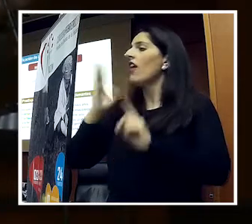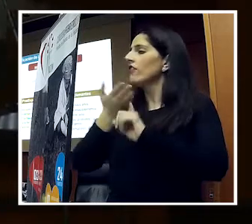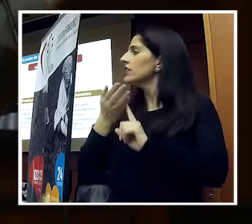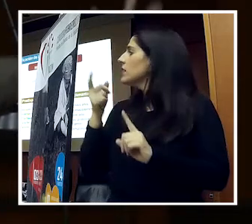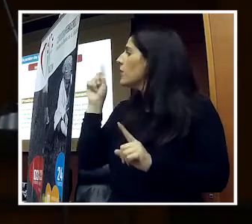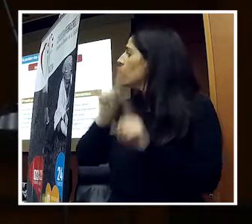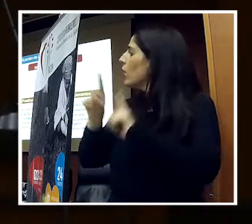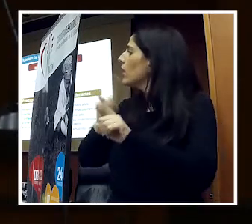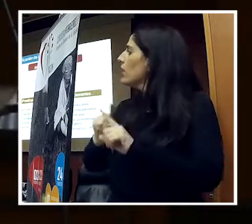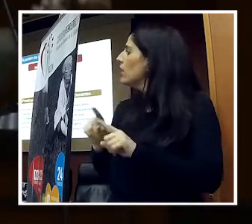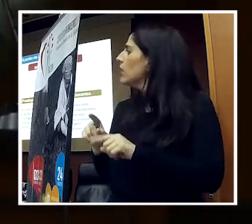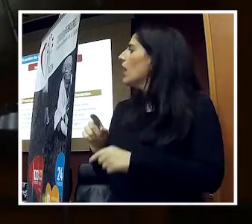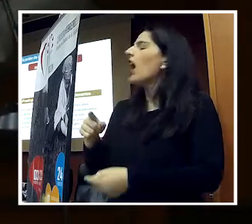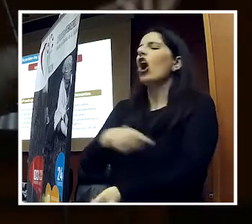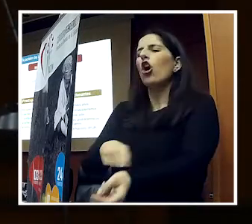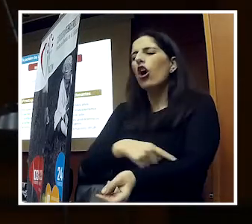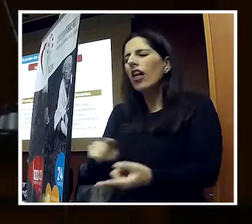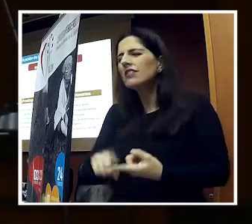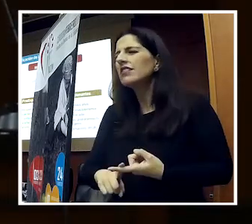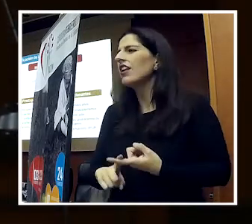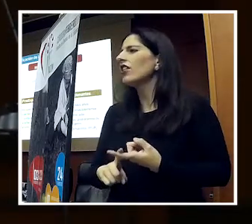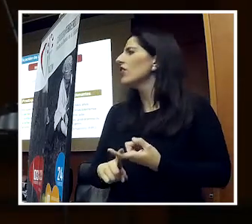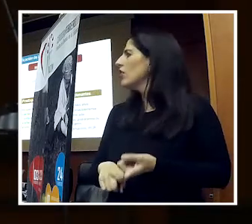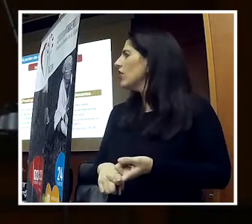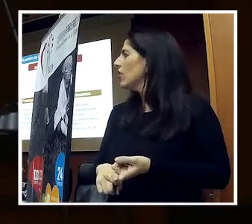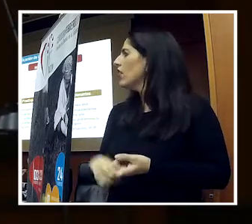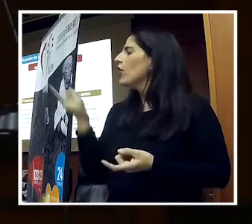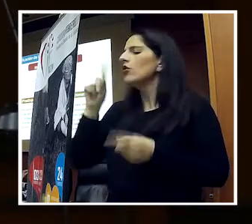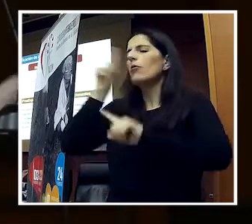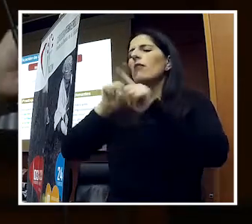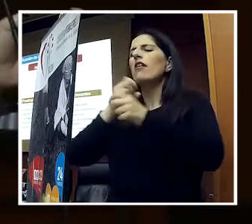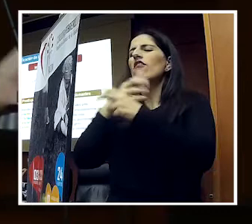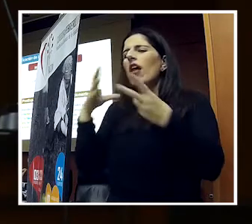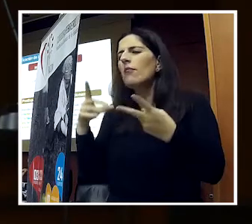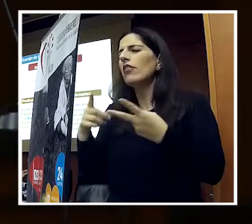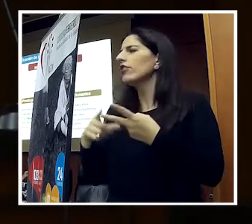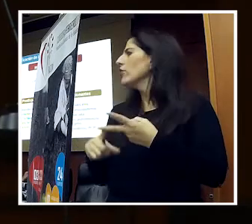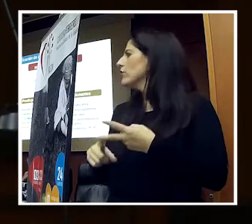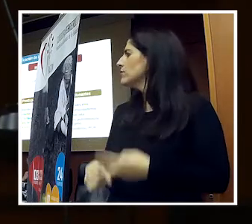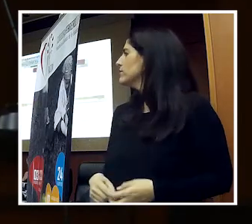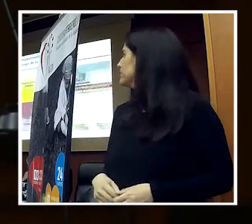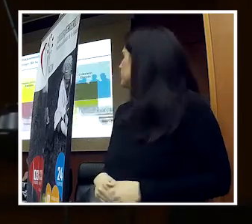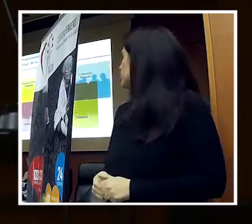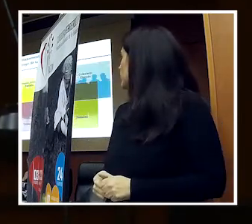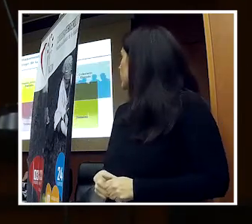estos efectos deleterios, como pueden ser triglicéridos, otros factores inflamatorios que podemos medir como la PCR, etcétera,